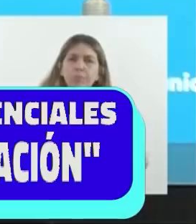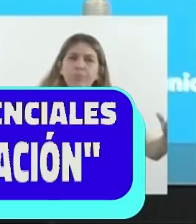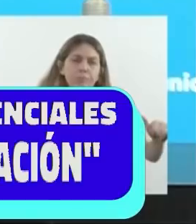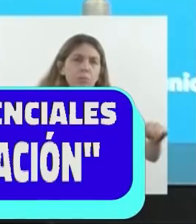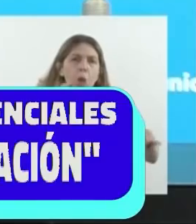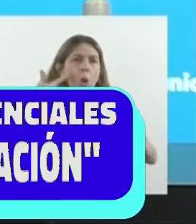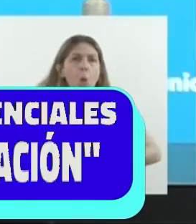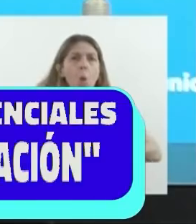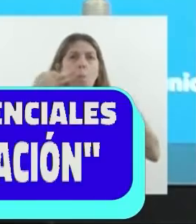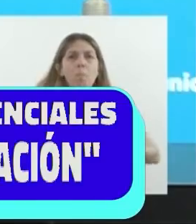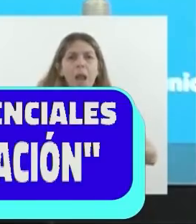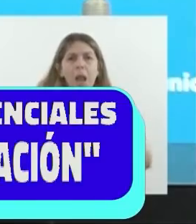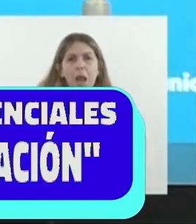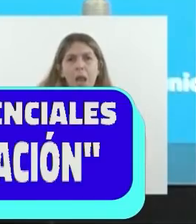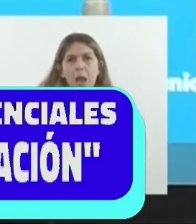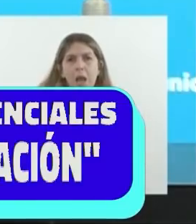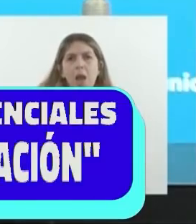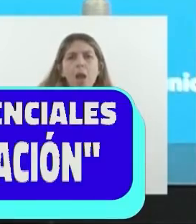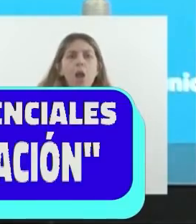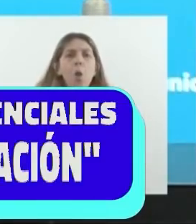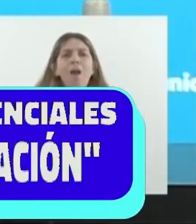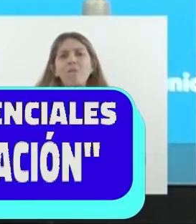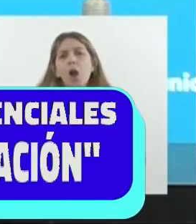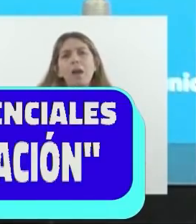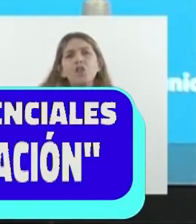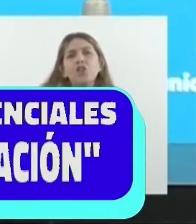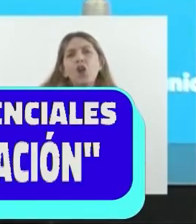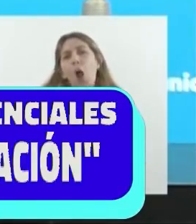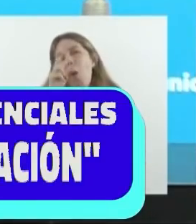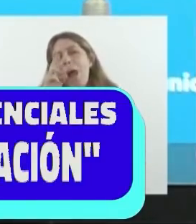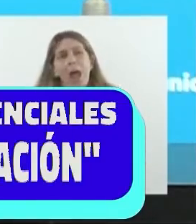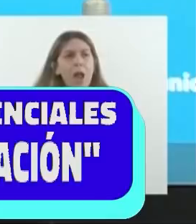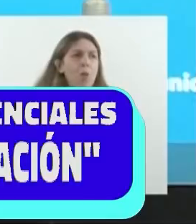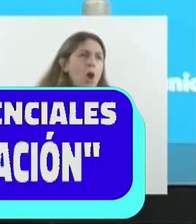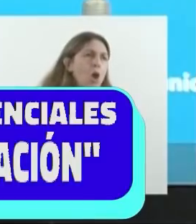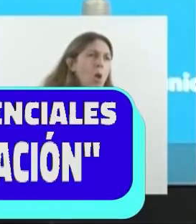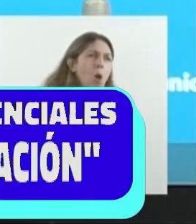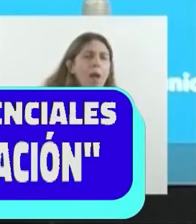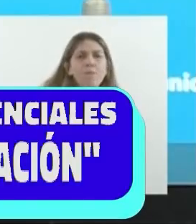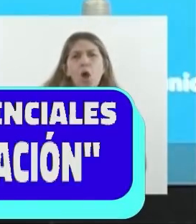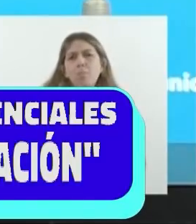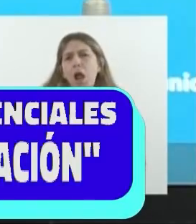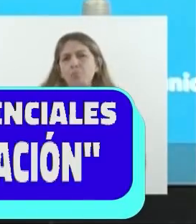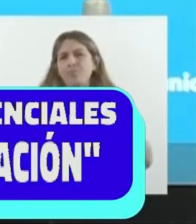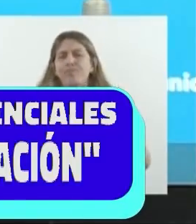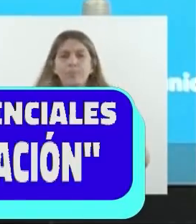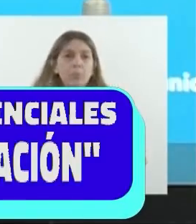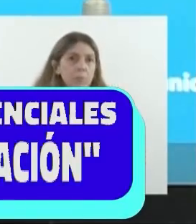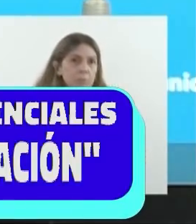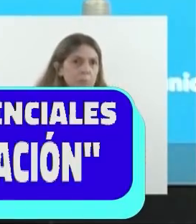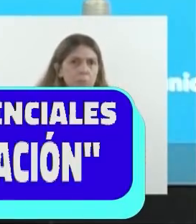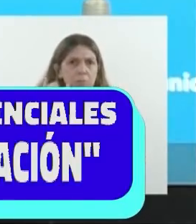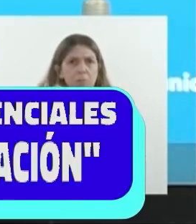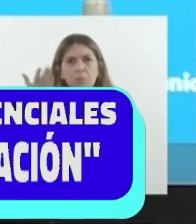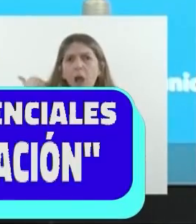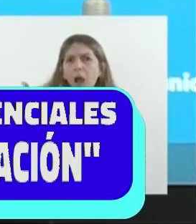Esto no es un acto de altanería, no es un acto de prepotencia. Tuvimos una buena charla con